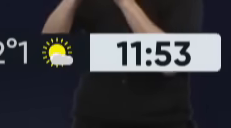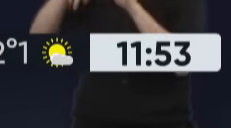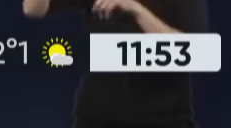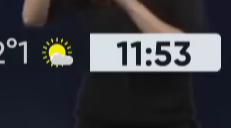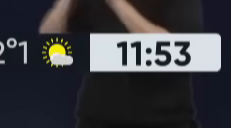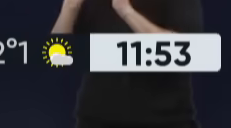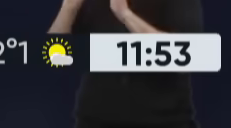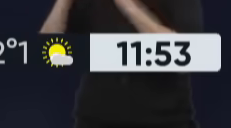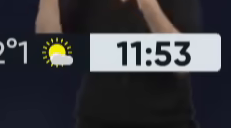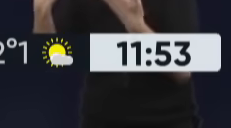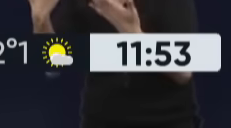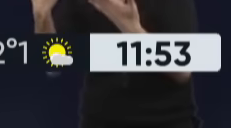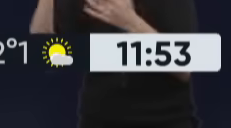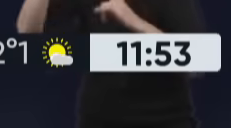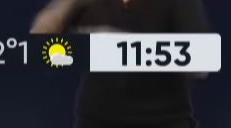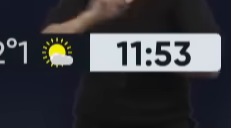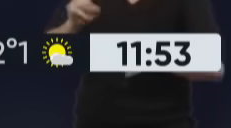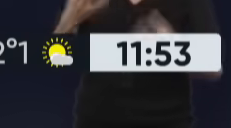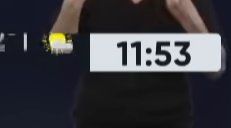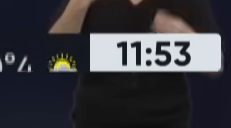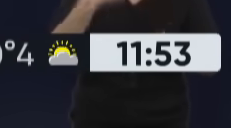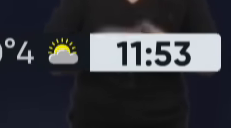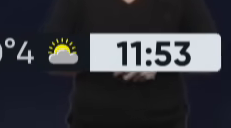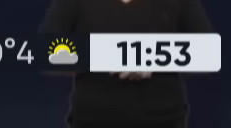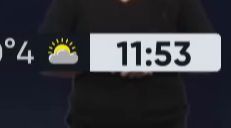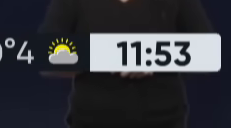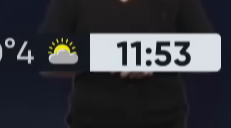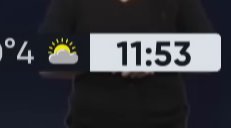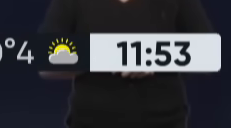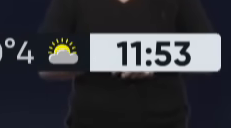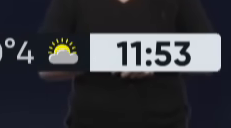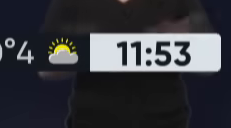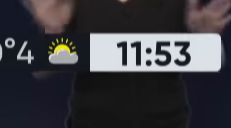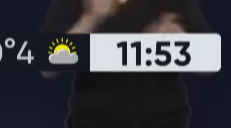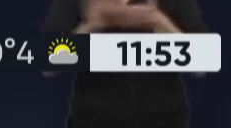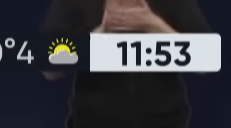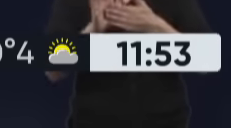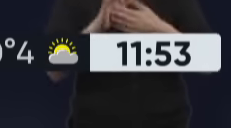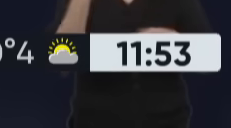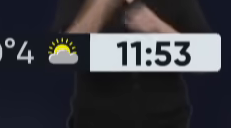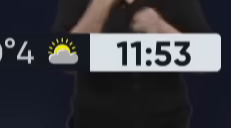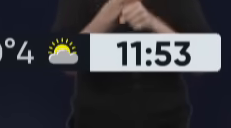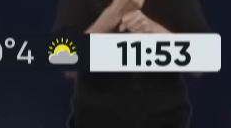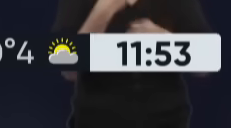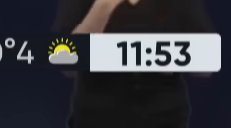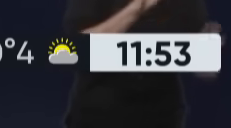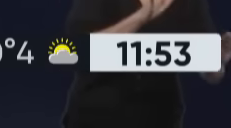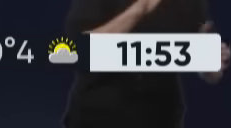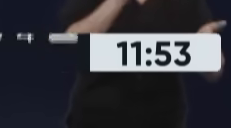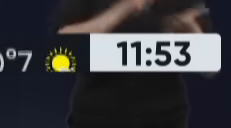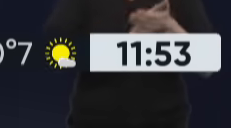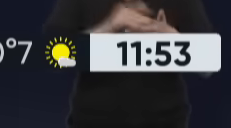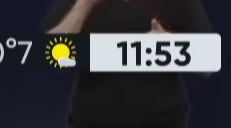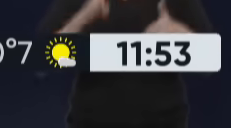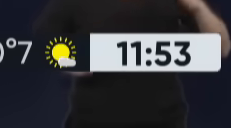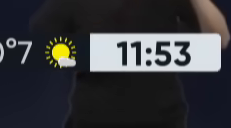A ver, voy a lo último. Preguntas sobre los movimientos que pueda hacer el Banco Central. Se los debe preguntar el